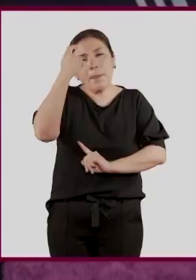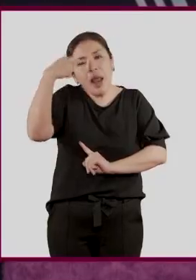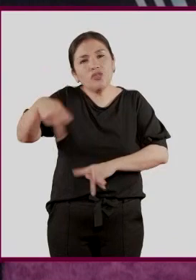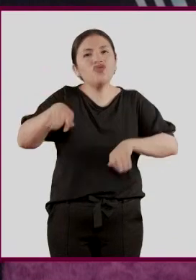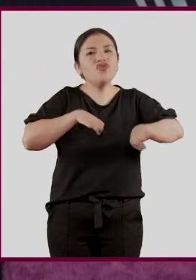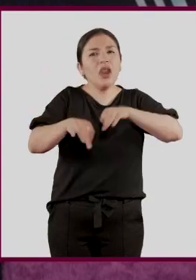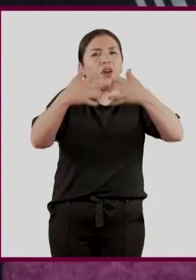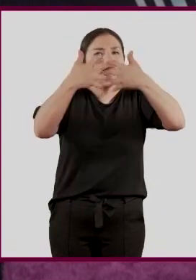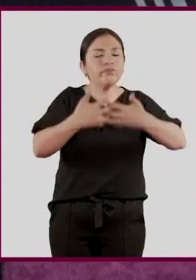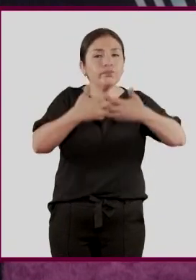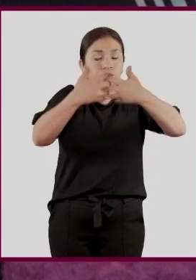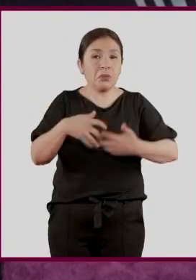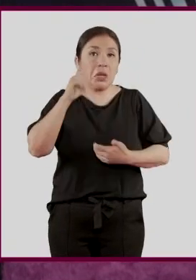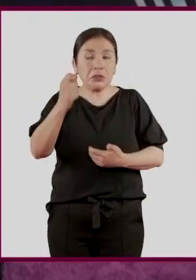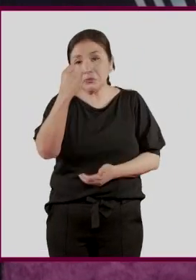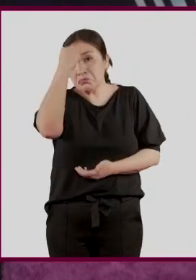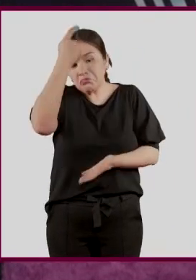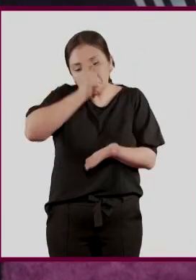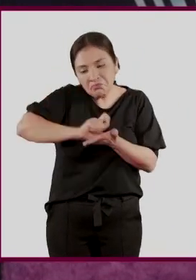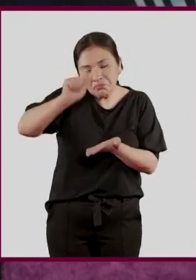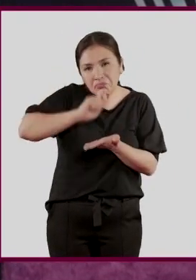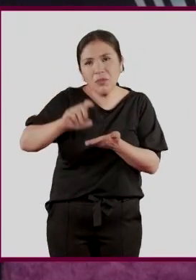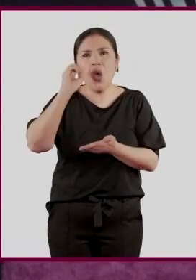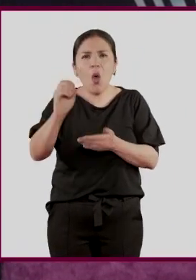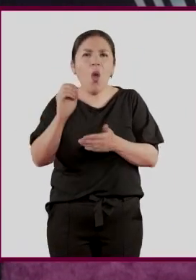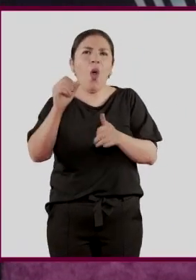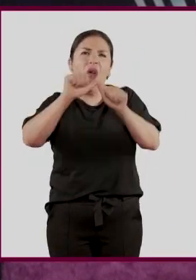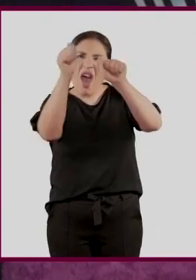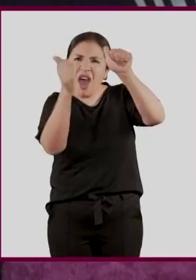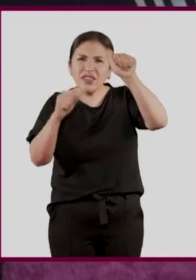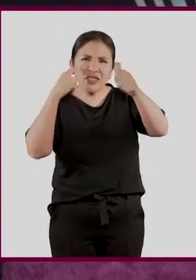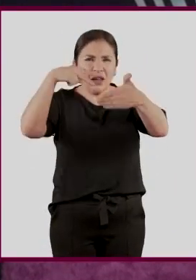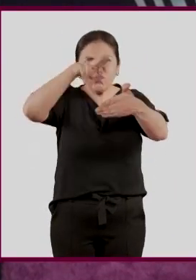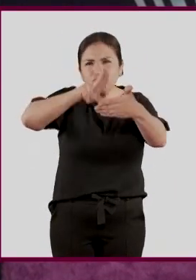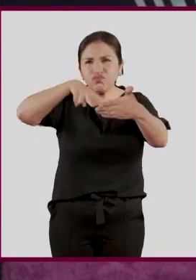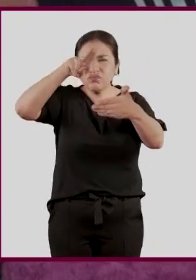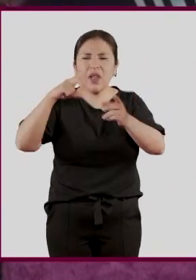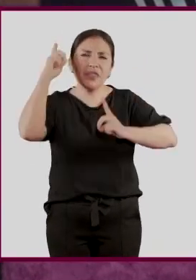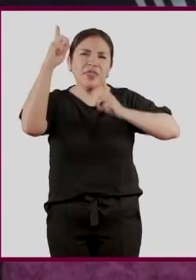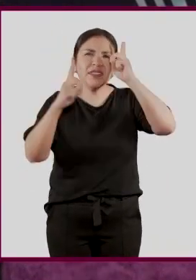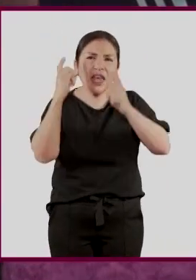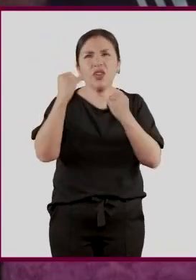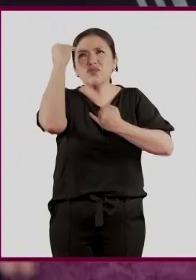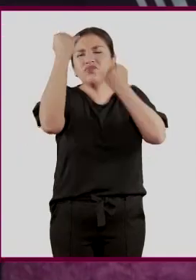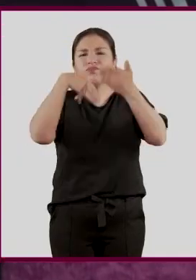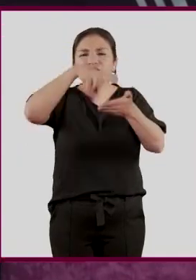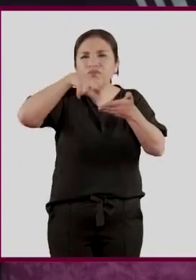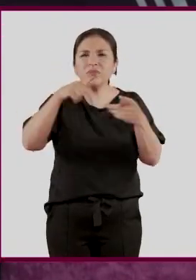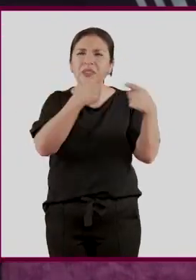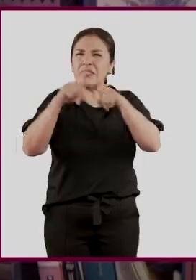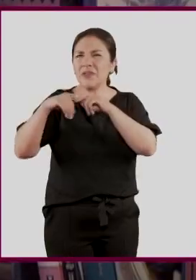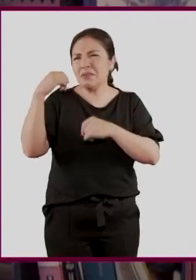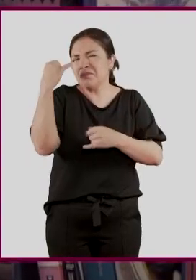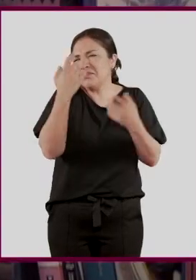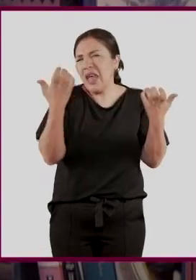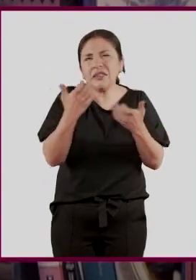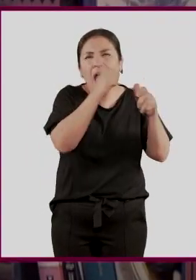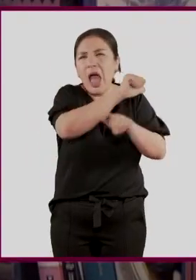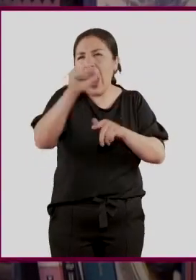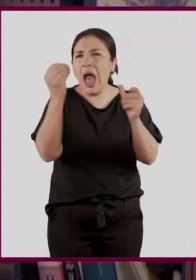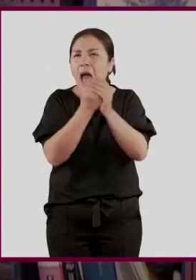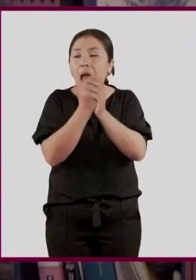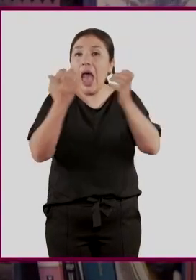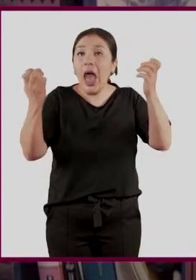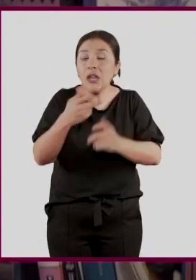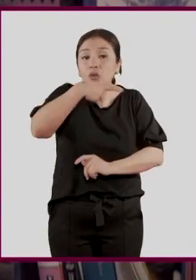productivos. Son escritores, artistas visuales, diseñadores, ilustradores, inventores, es decir, todos aquellos